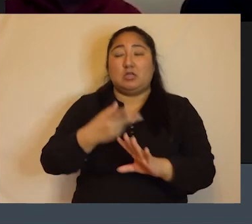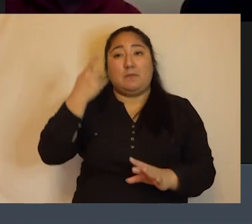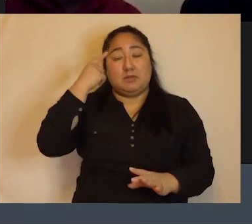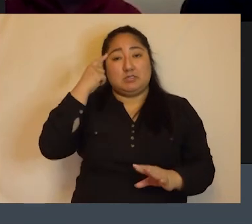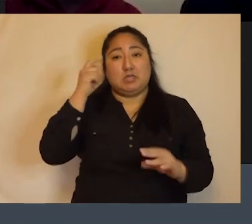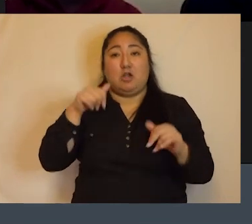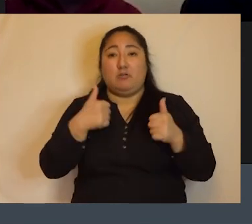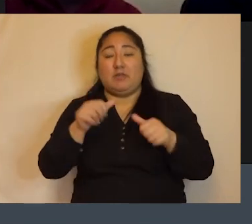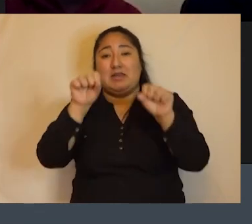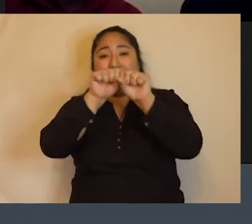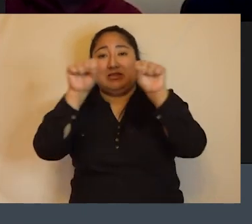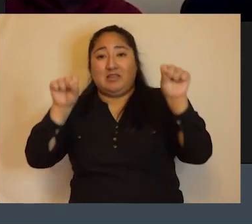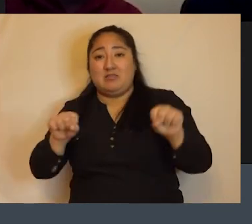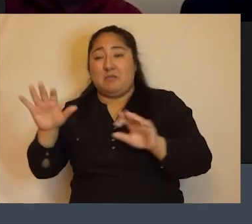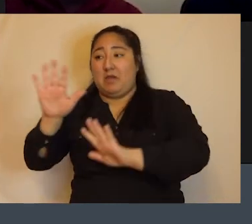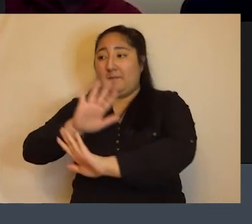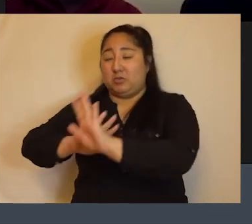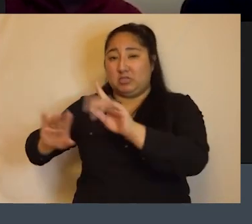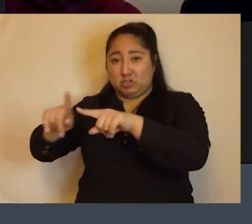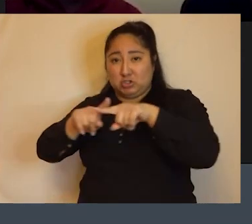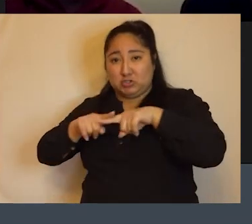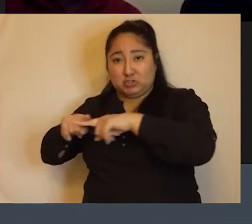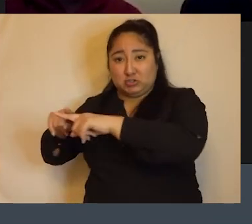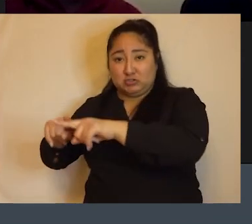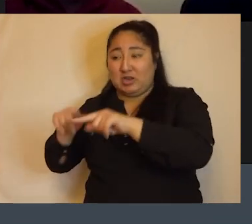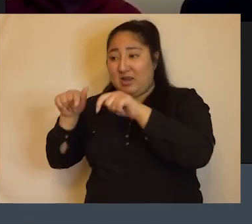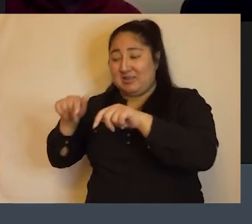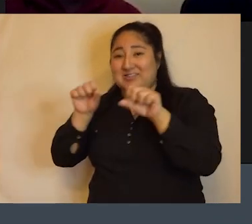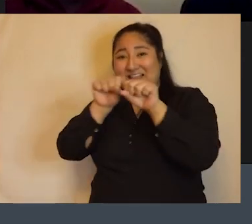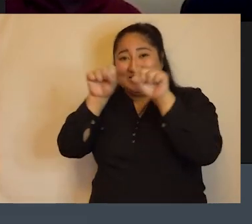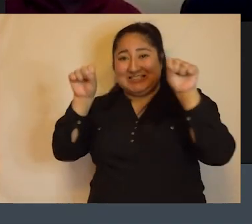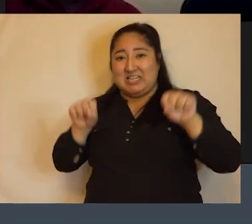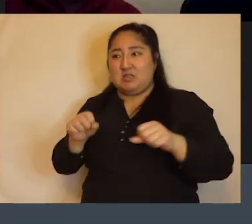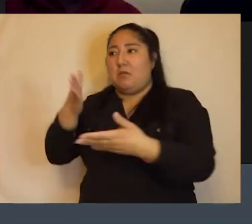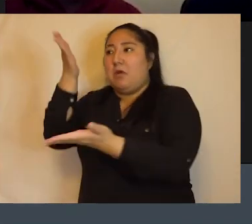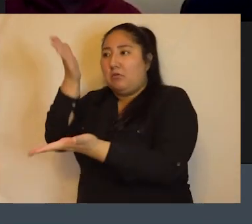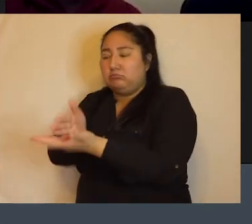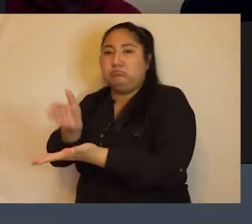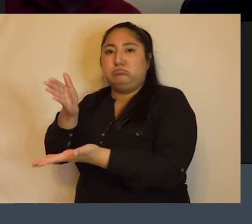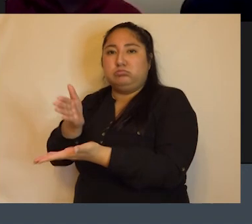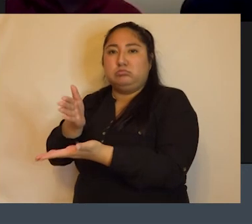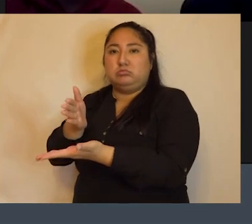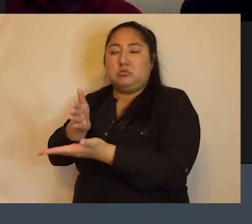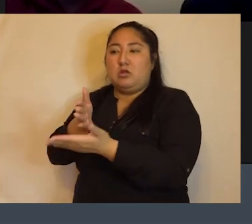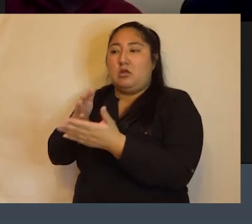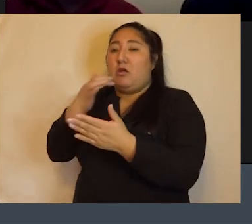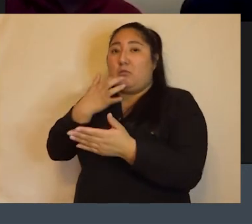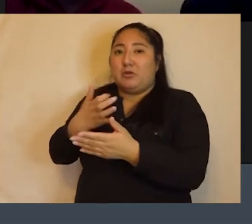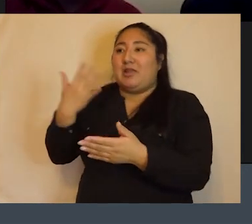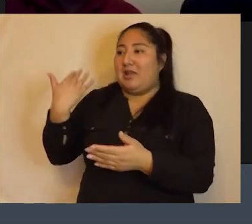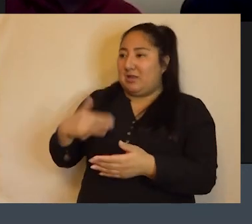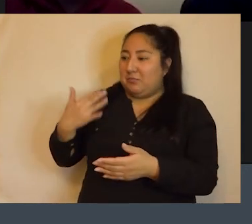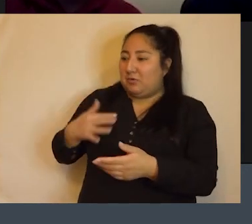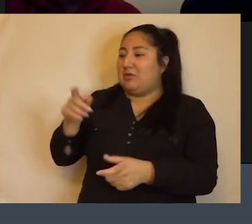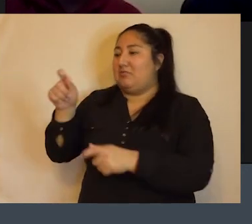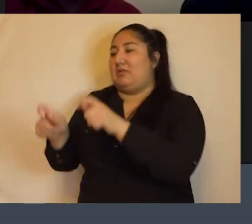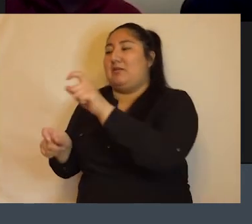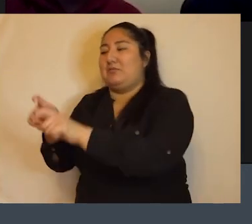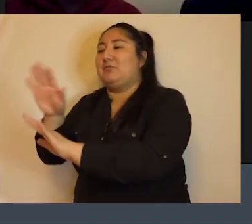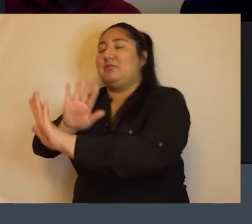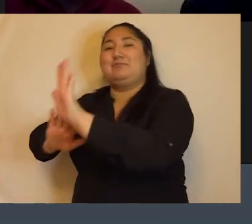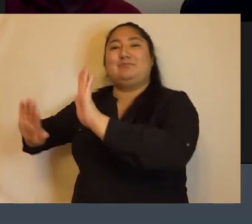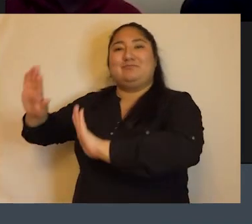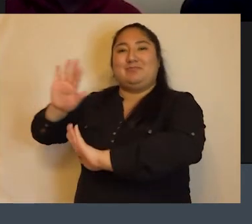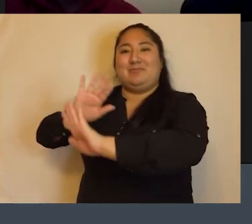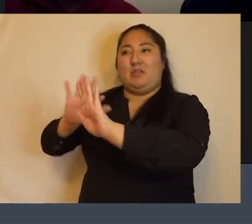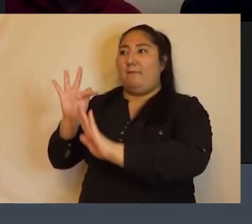eso hay que tenerlo presente. Los sistemas de protección social son sistemas de contribución forzosa para un conjunto importante de los